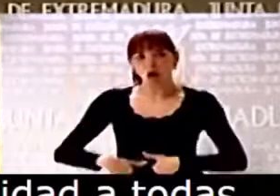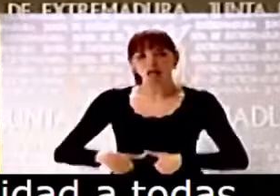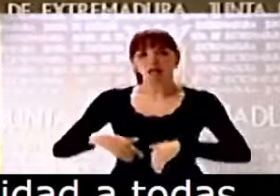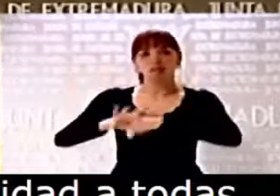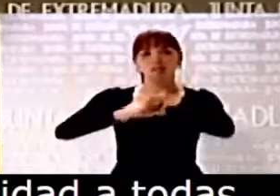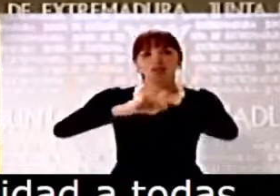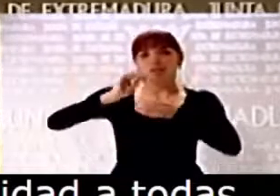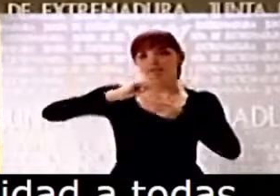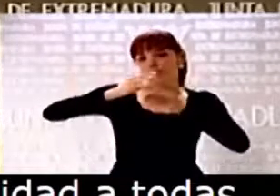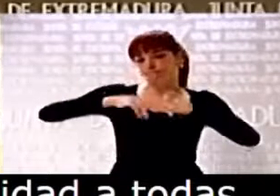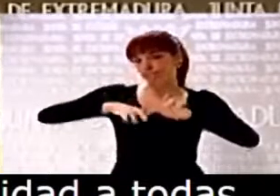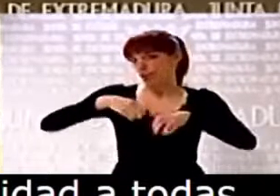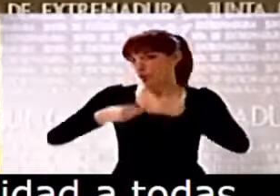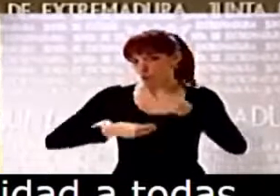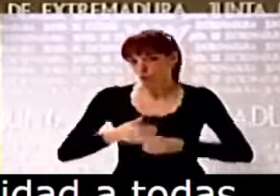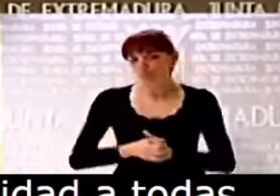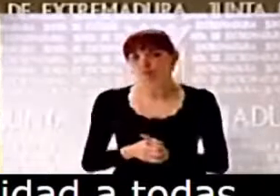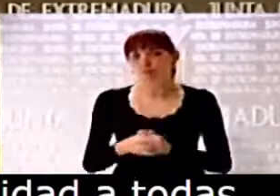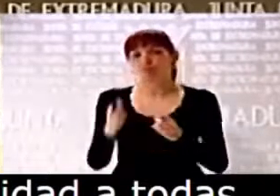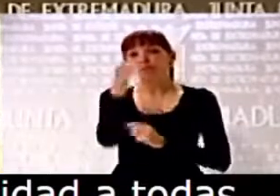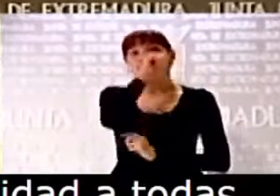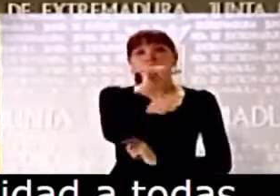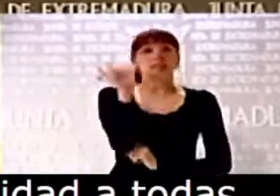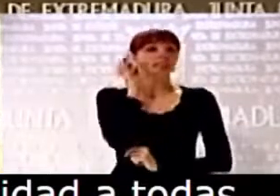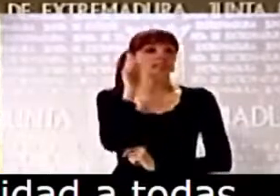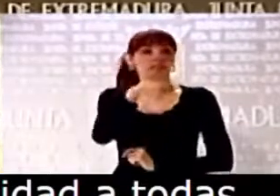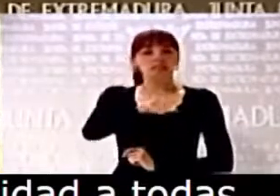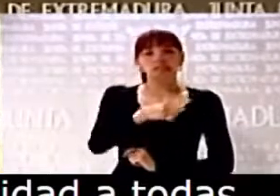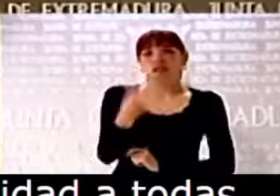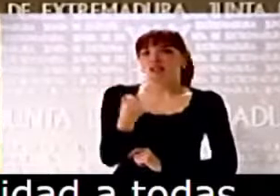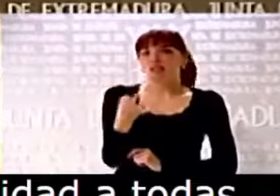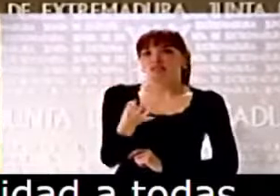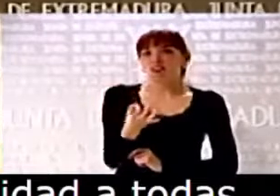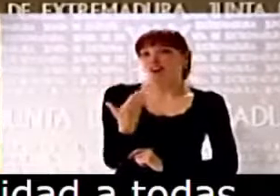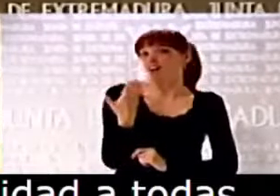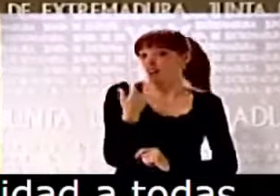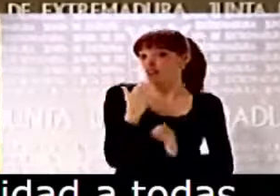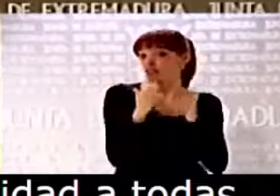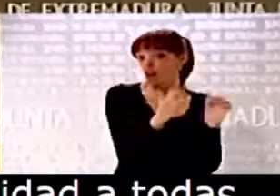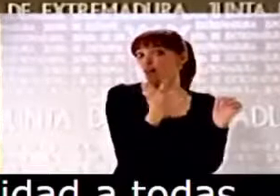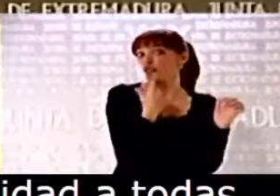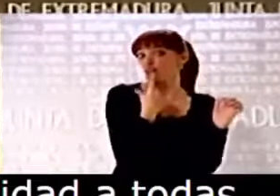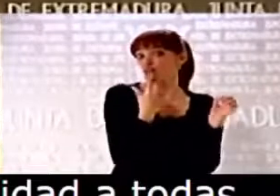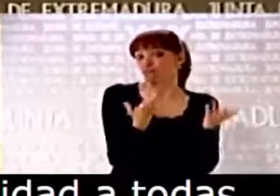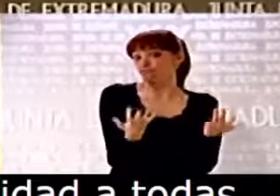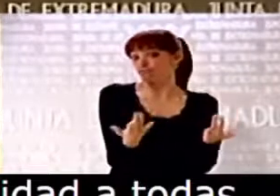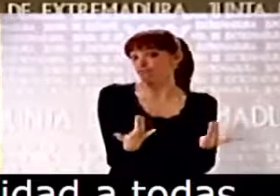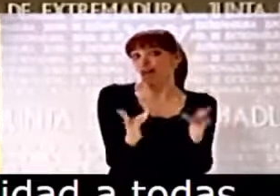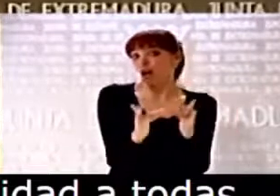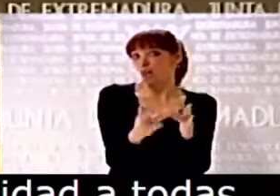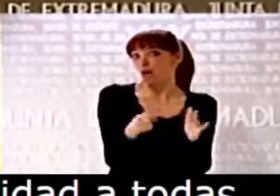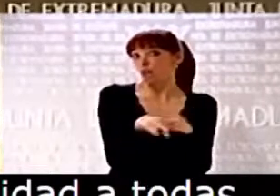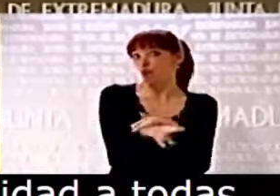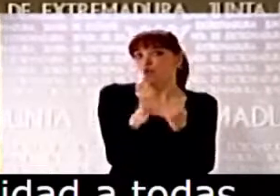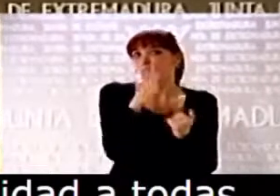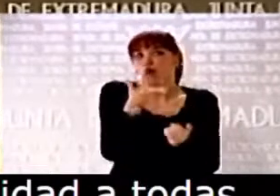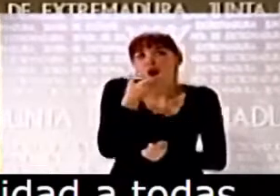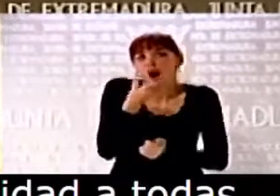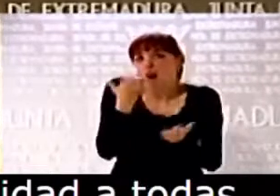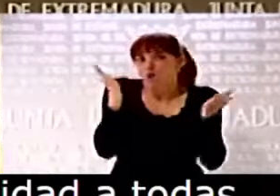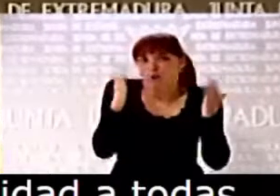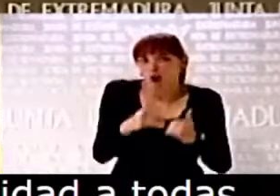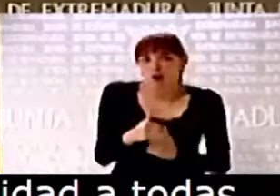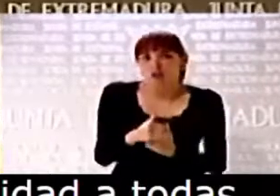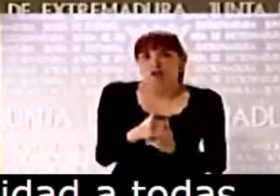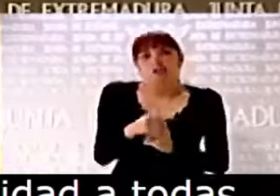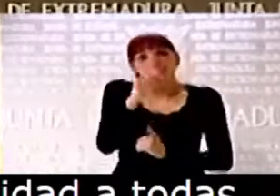deberes por ello, los niños y las niñas que tienen que irse, como decía ayer en el Senado, pronto a la cama porque sus padres no pueden poner la calefacción, que todos